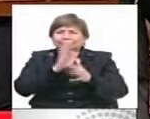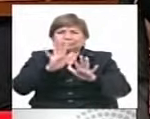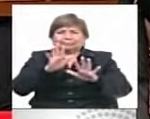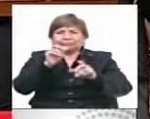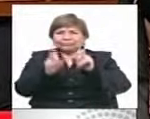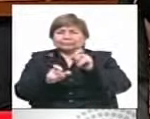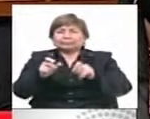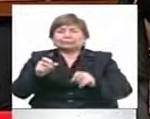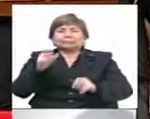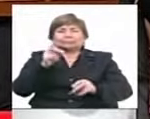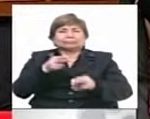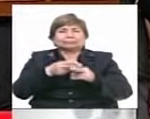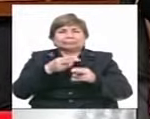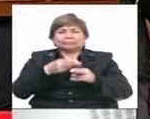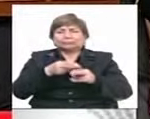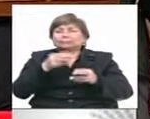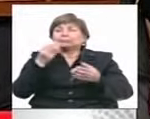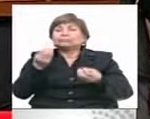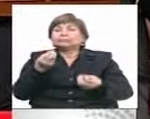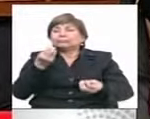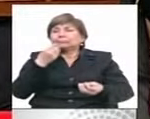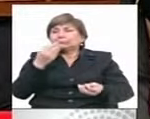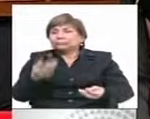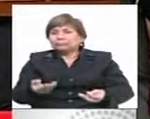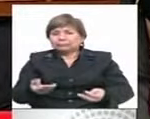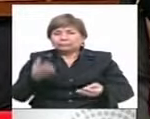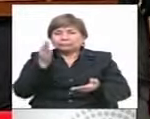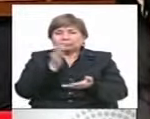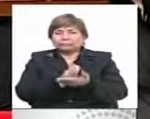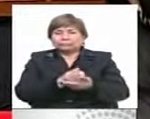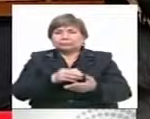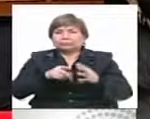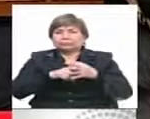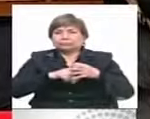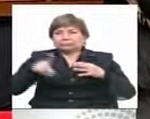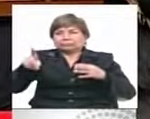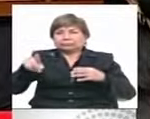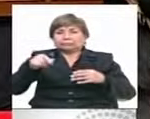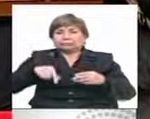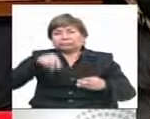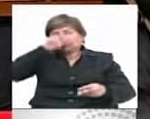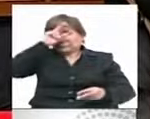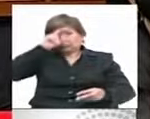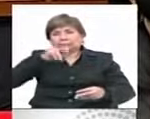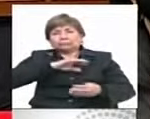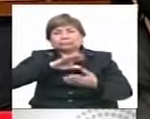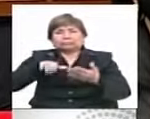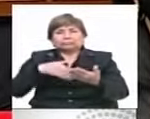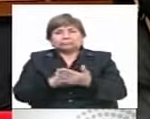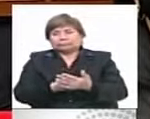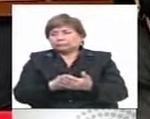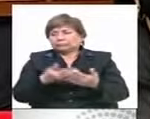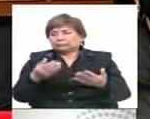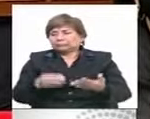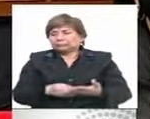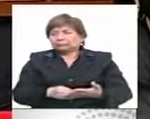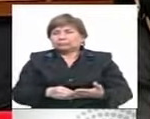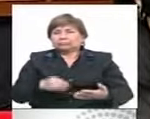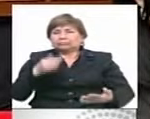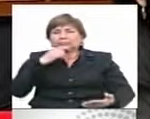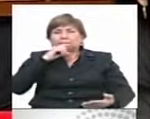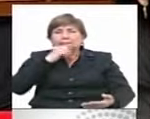indebidos nombramientos, justamente impidiéndoles salir del país. Todo ello, señora